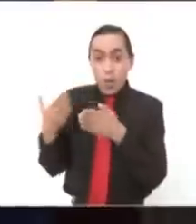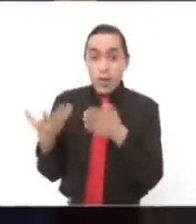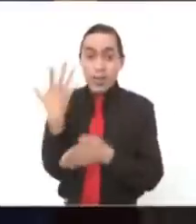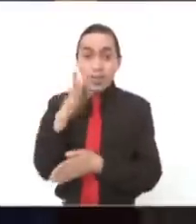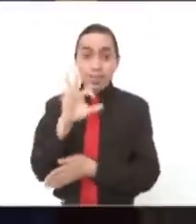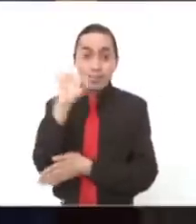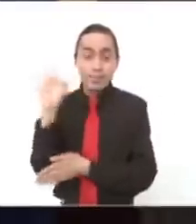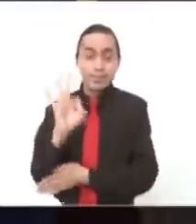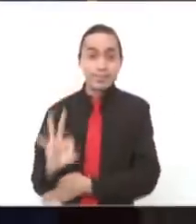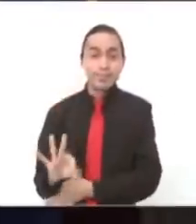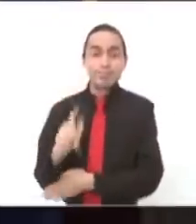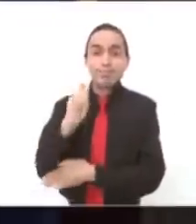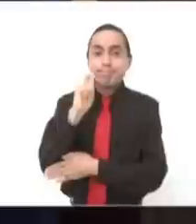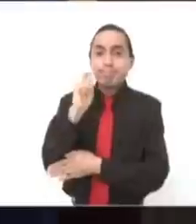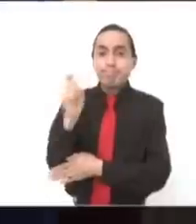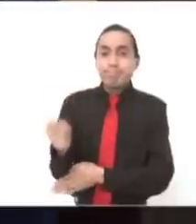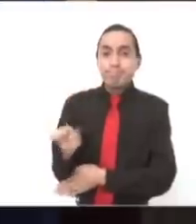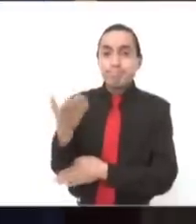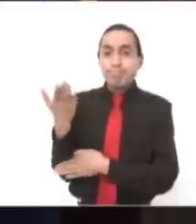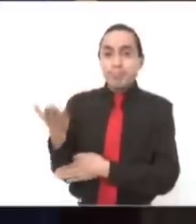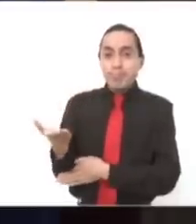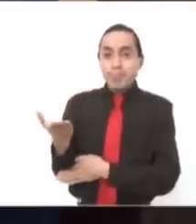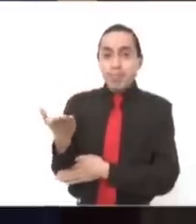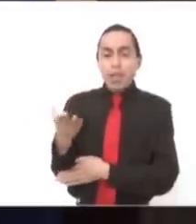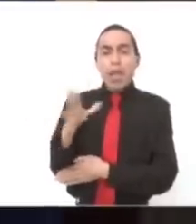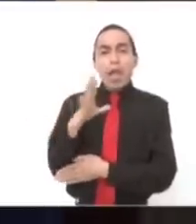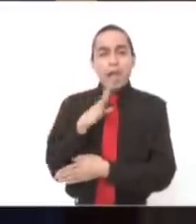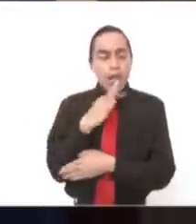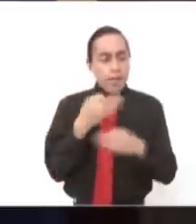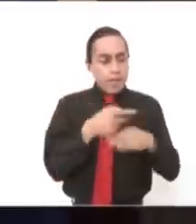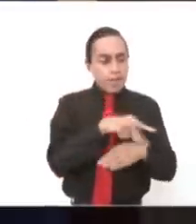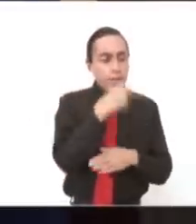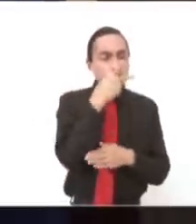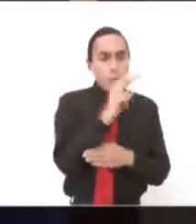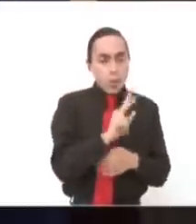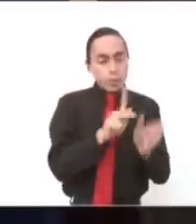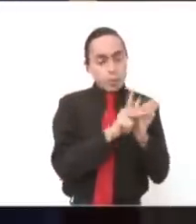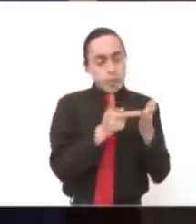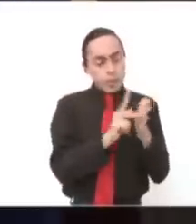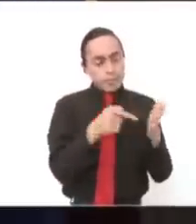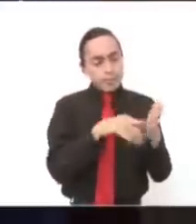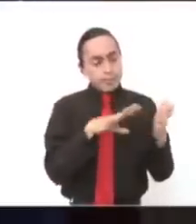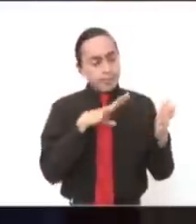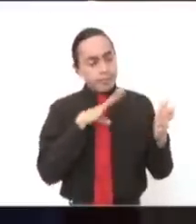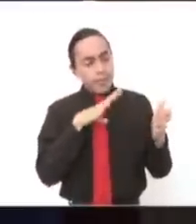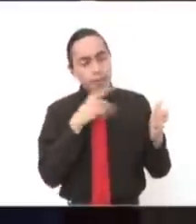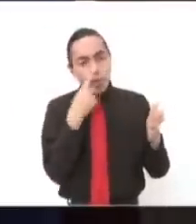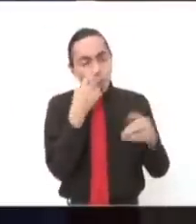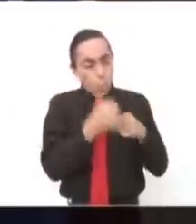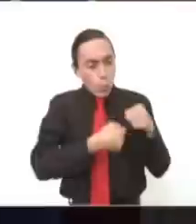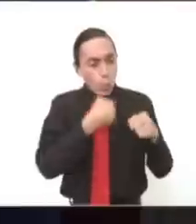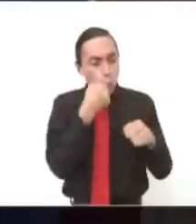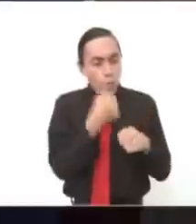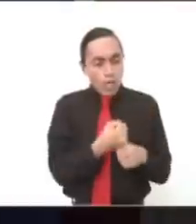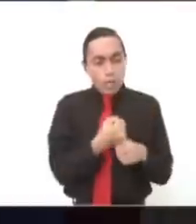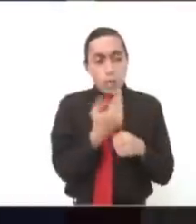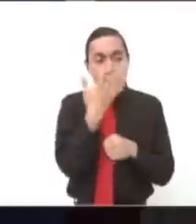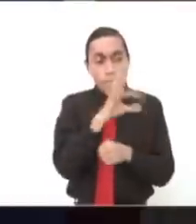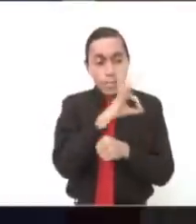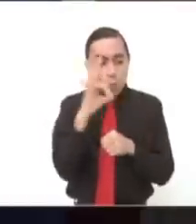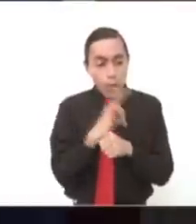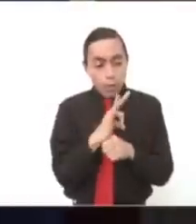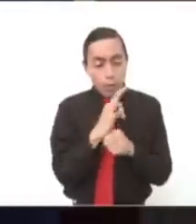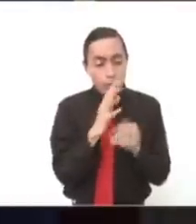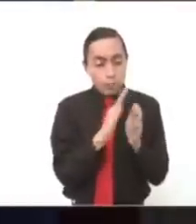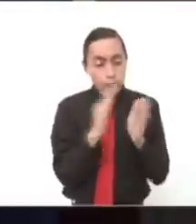decir, luego cuando leemos aquí notas periodísticas, vemos que en un año creció 10% el